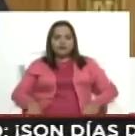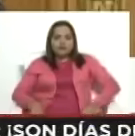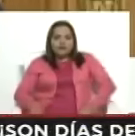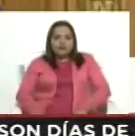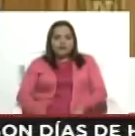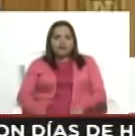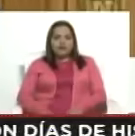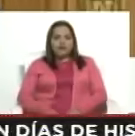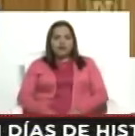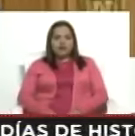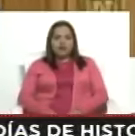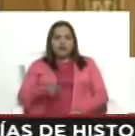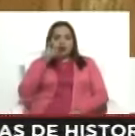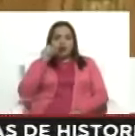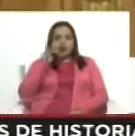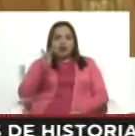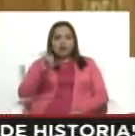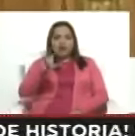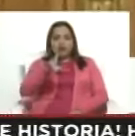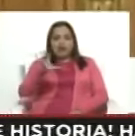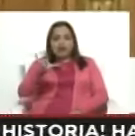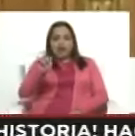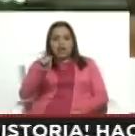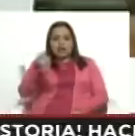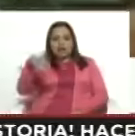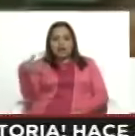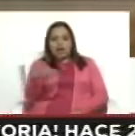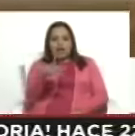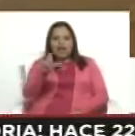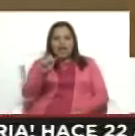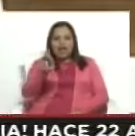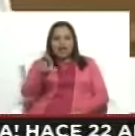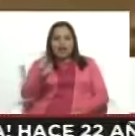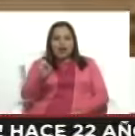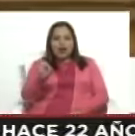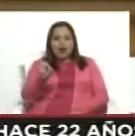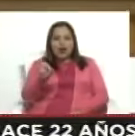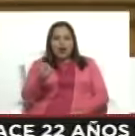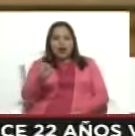Lara, William Lara, otro gran guerrero, William Lara. William Lara.